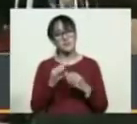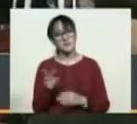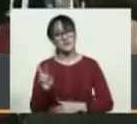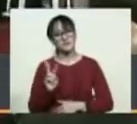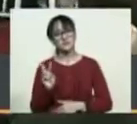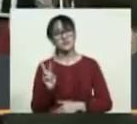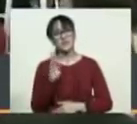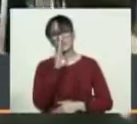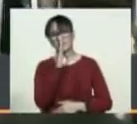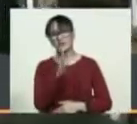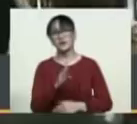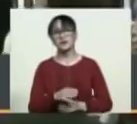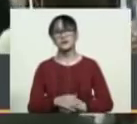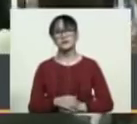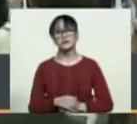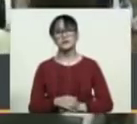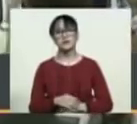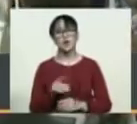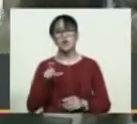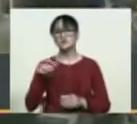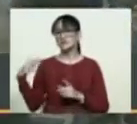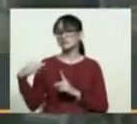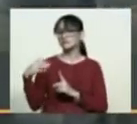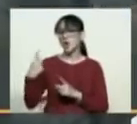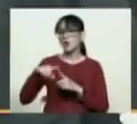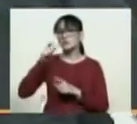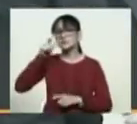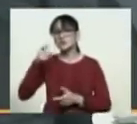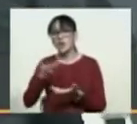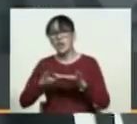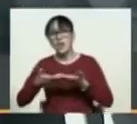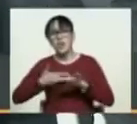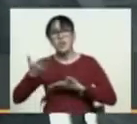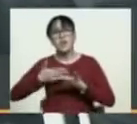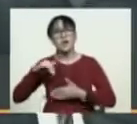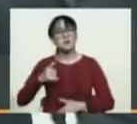de manera directa, sin intermediarios, sin papeleo,